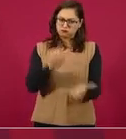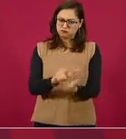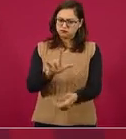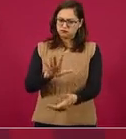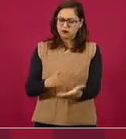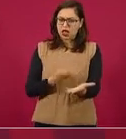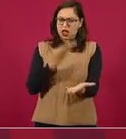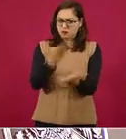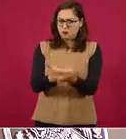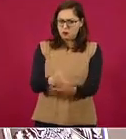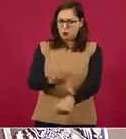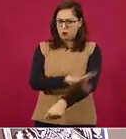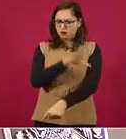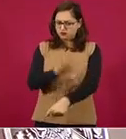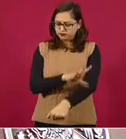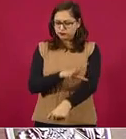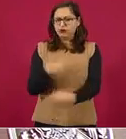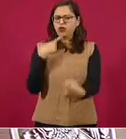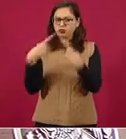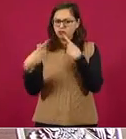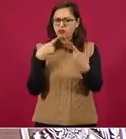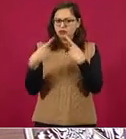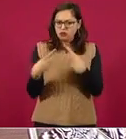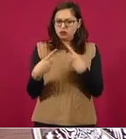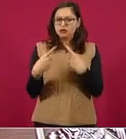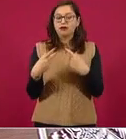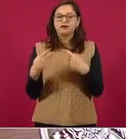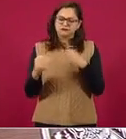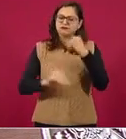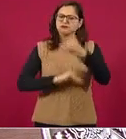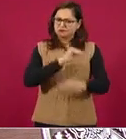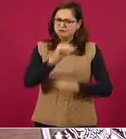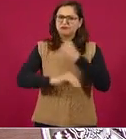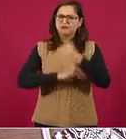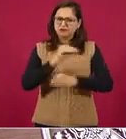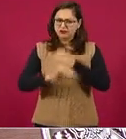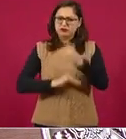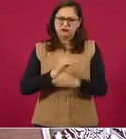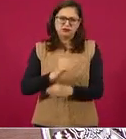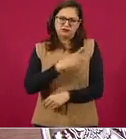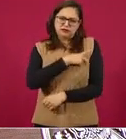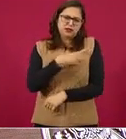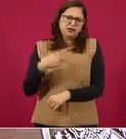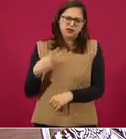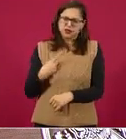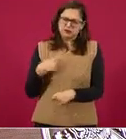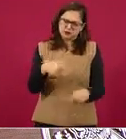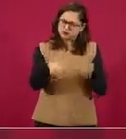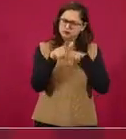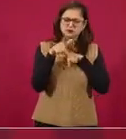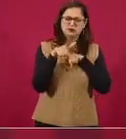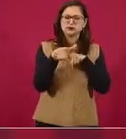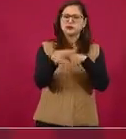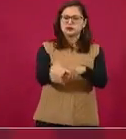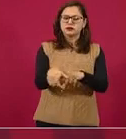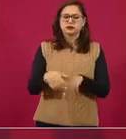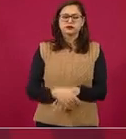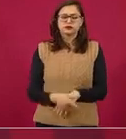eléctrica. Nosotros ya presentamos nuestro proyecto